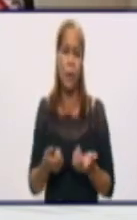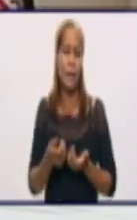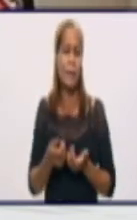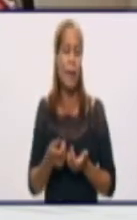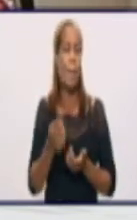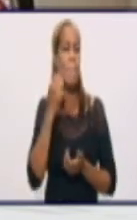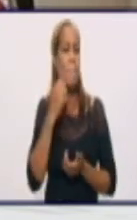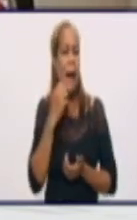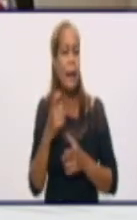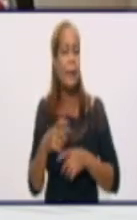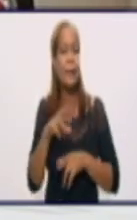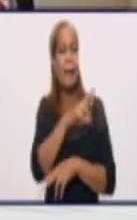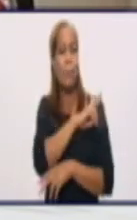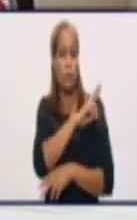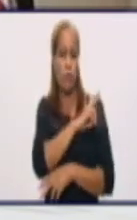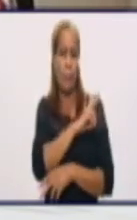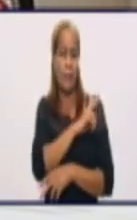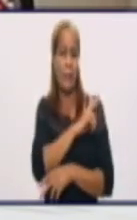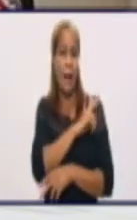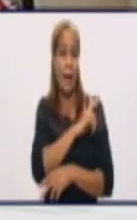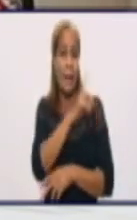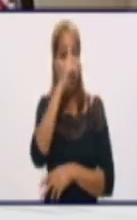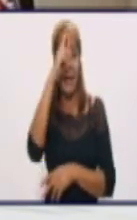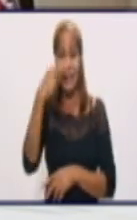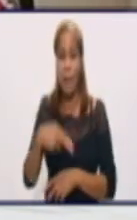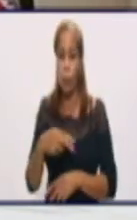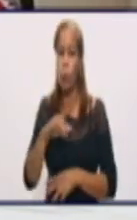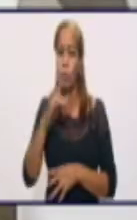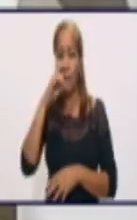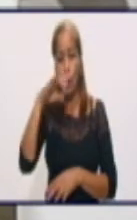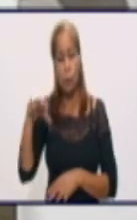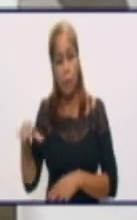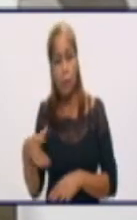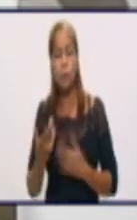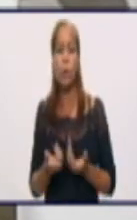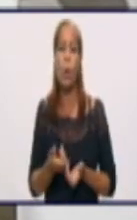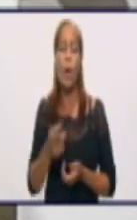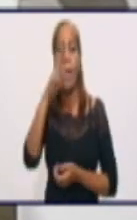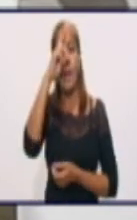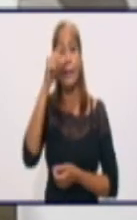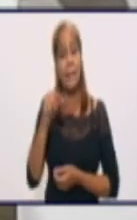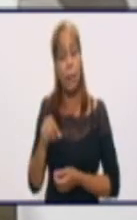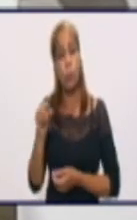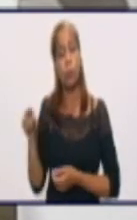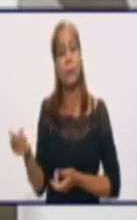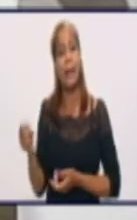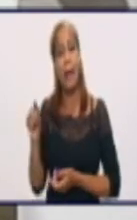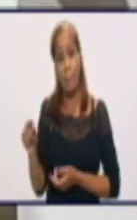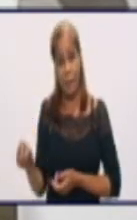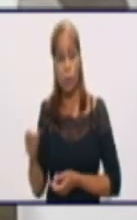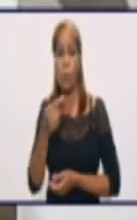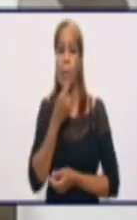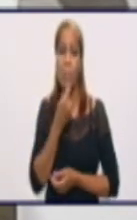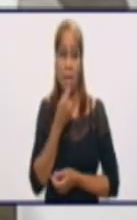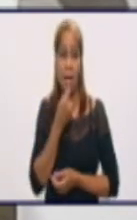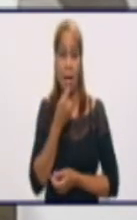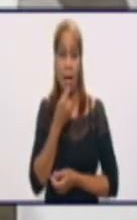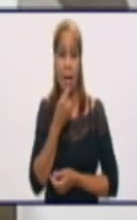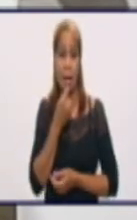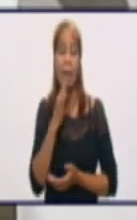responsabilidad ante la salud de los niños, de los ancianos. Se hace hoy vital, importantísimo